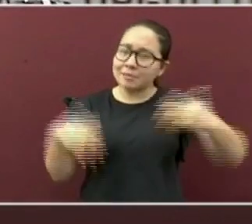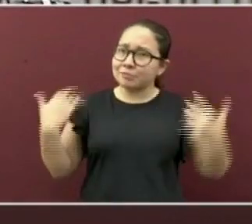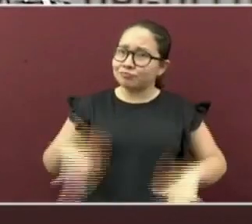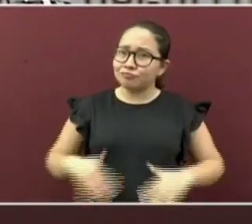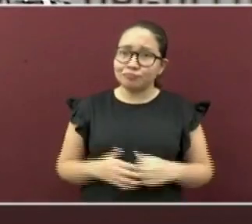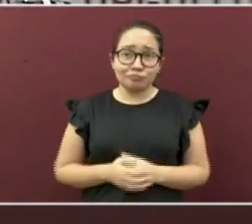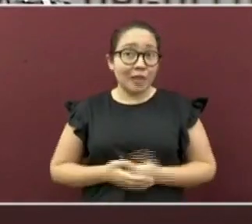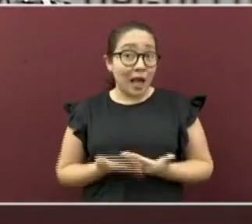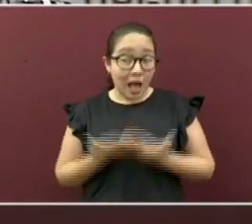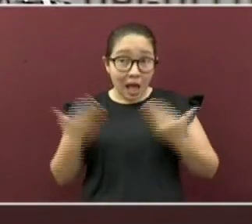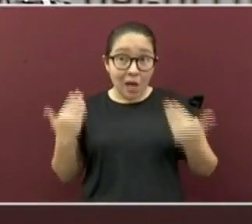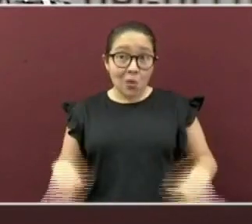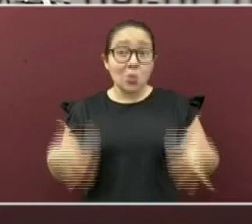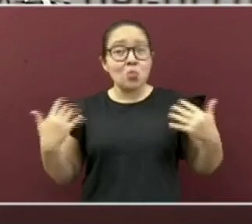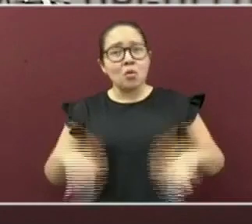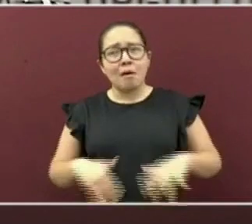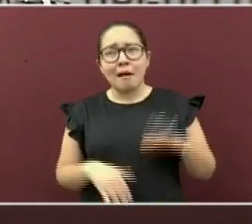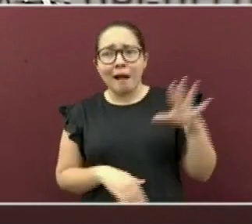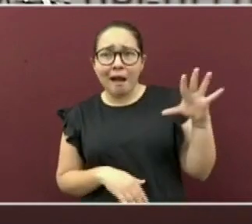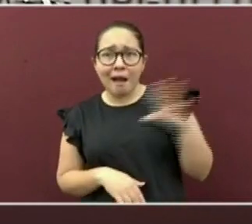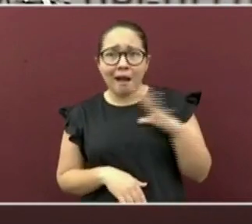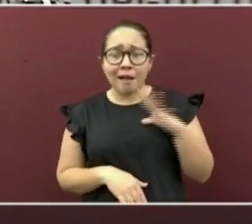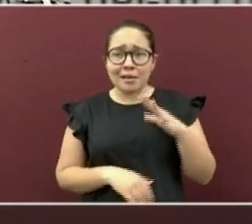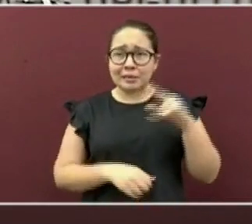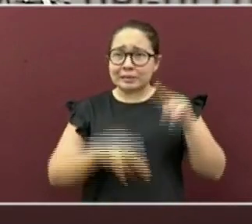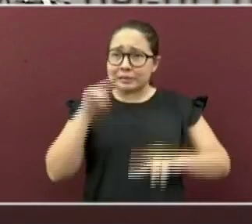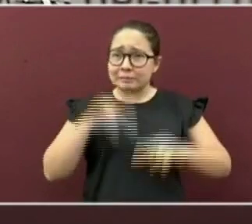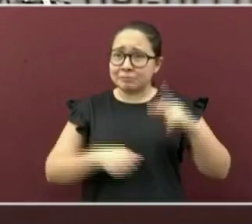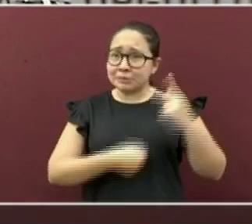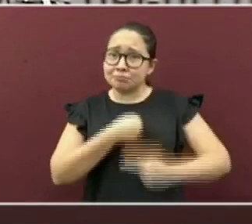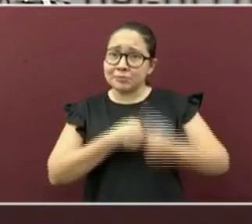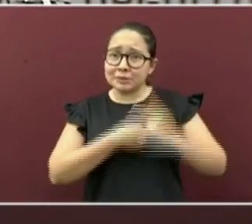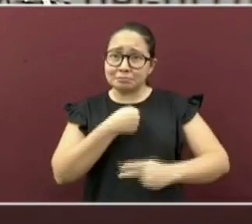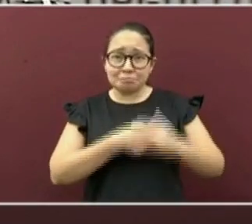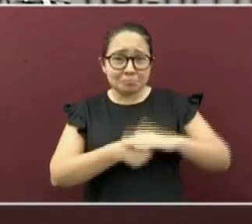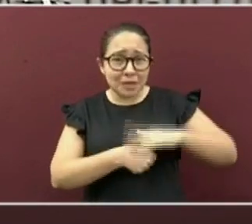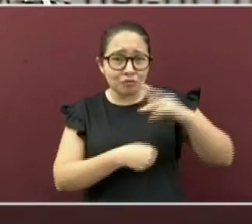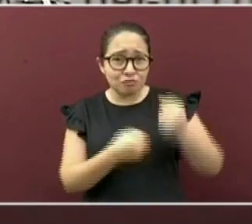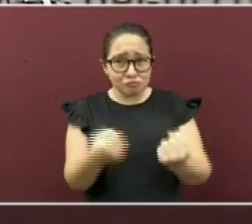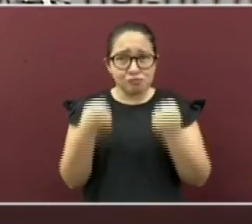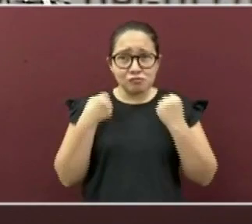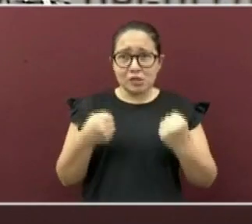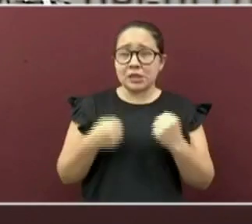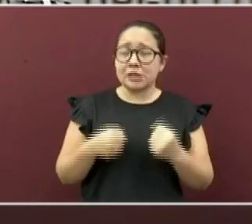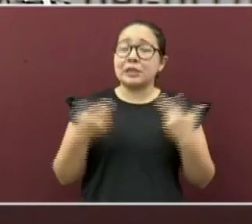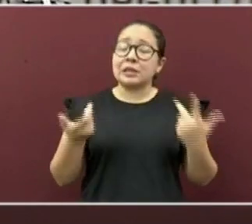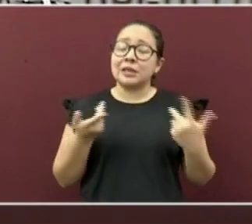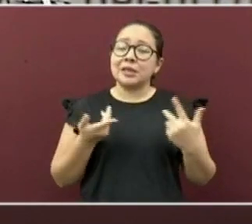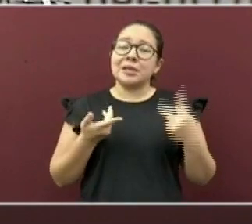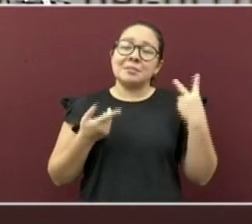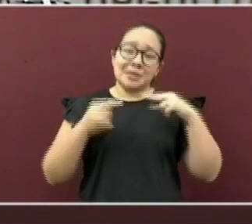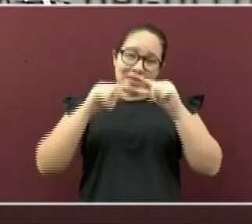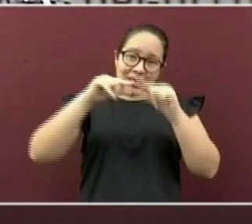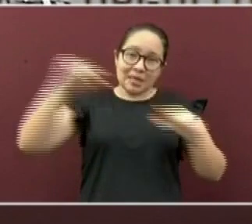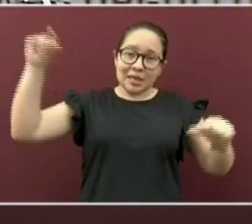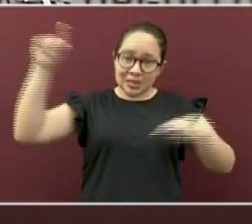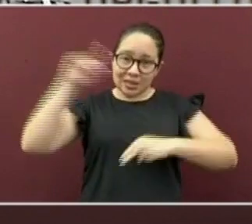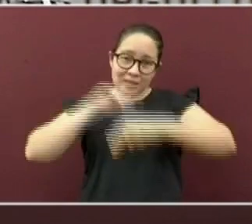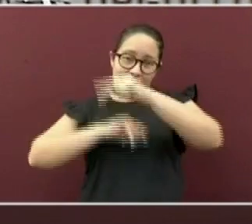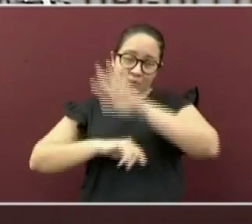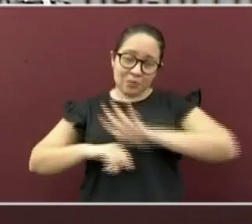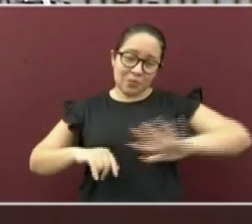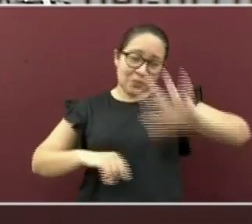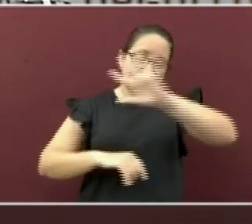ustedes, actualmente nos encontramos en nivel de riesgo máximo en la gran mayoría del territorio